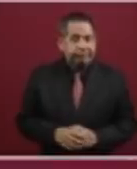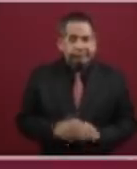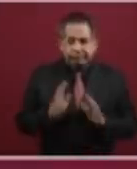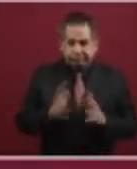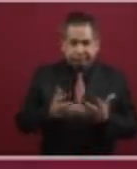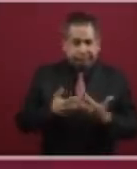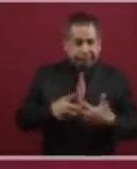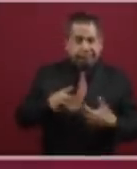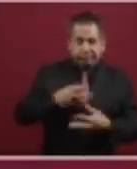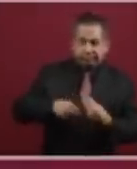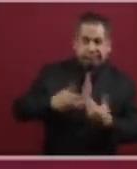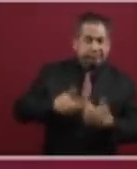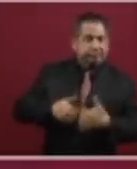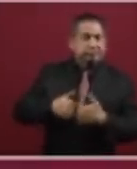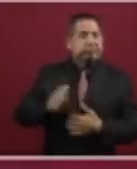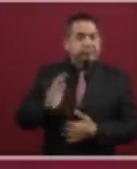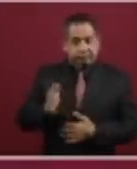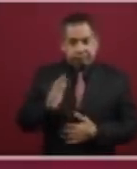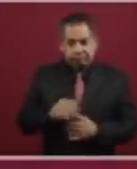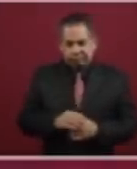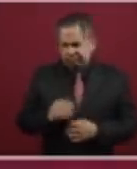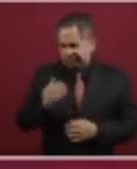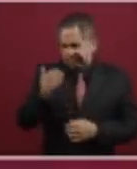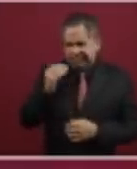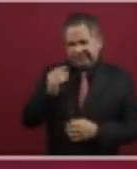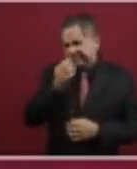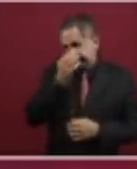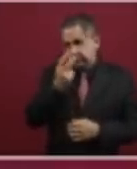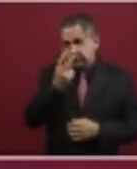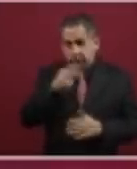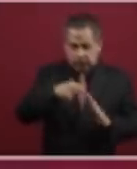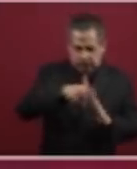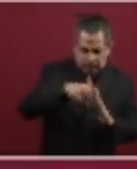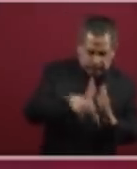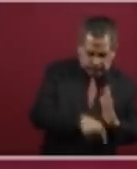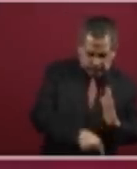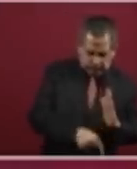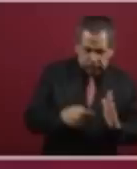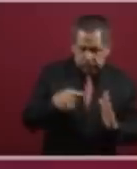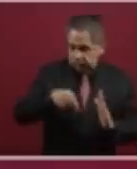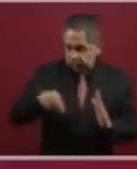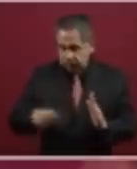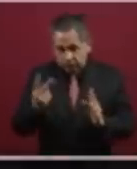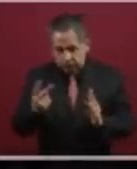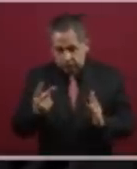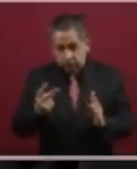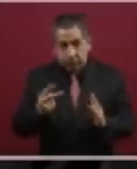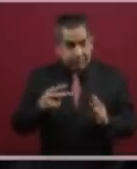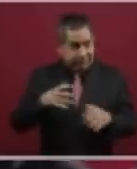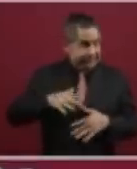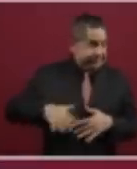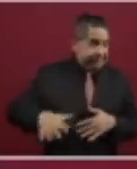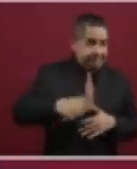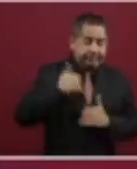produciendo, porque apenas son 2 pozos, pero se van a perforar 50 en el campo.